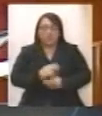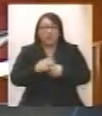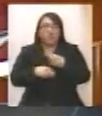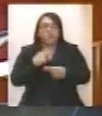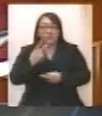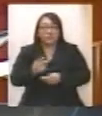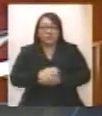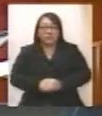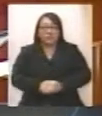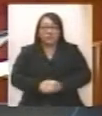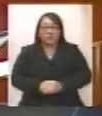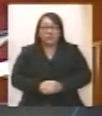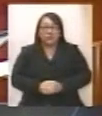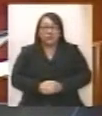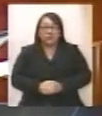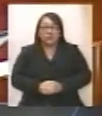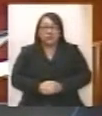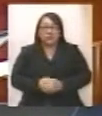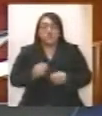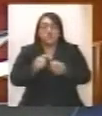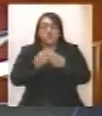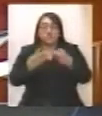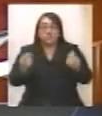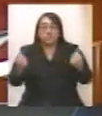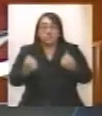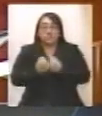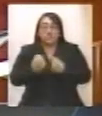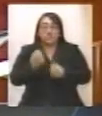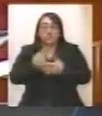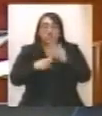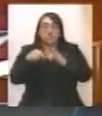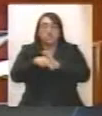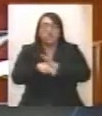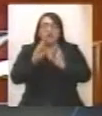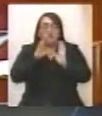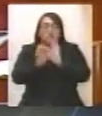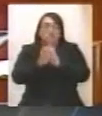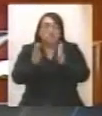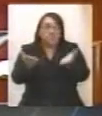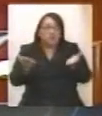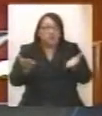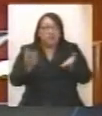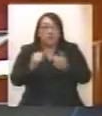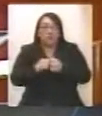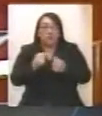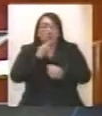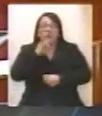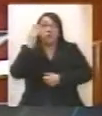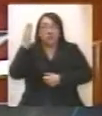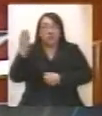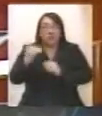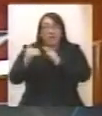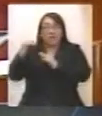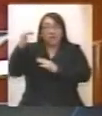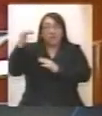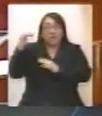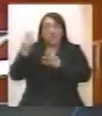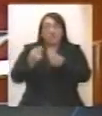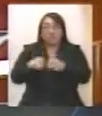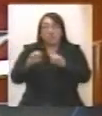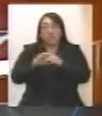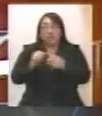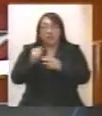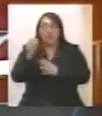Segundo, la dilución del choque externo negativo. Por ejemplo, con Estados Unidos creciendo